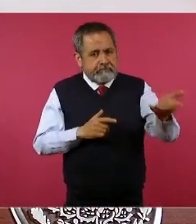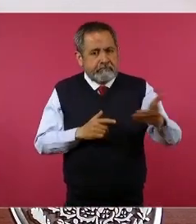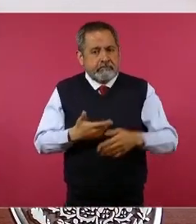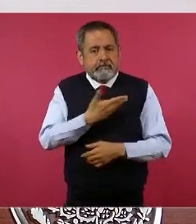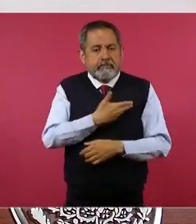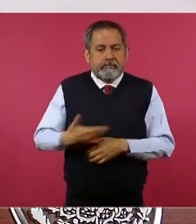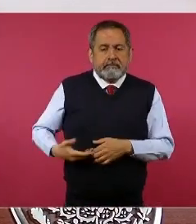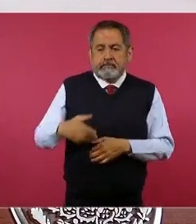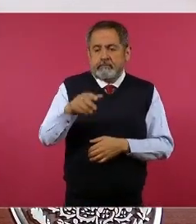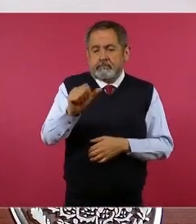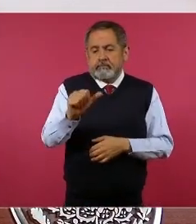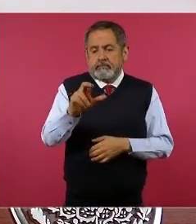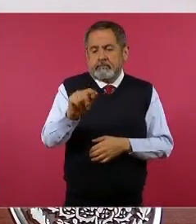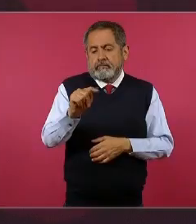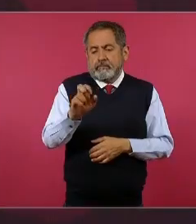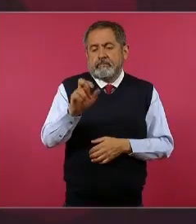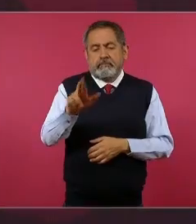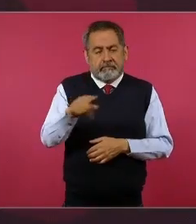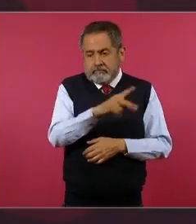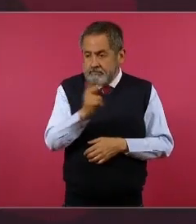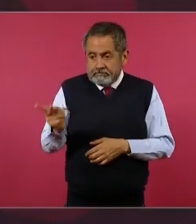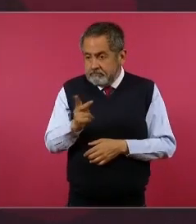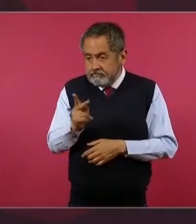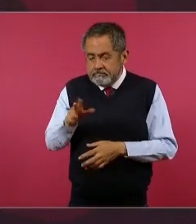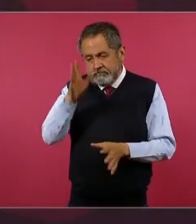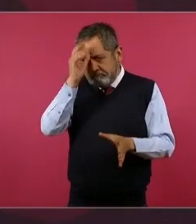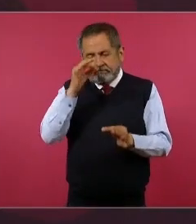presidente Carter,